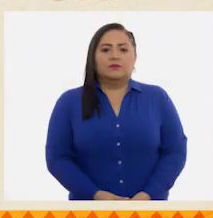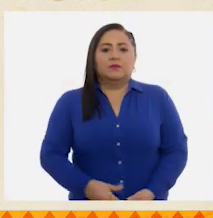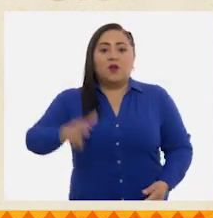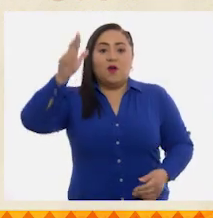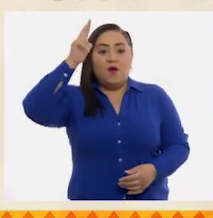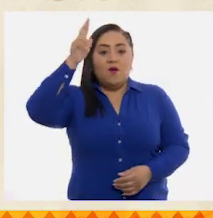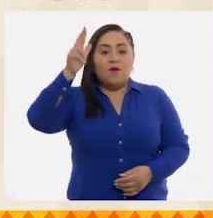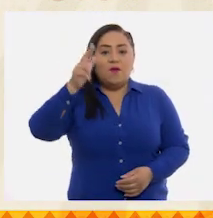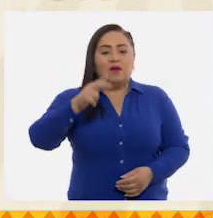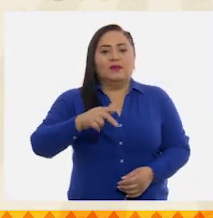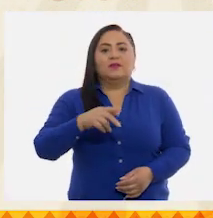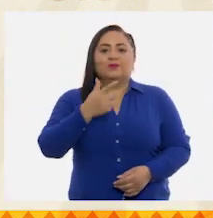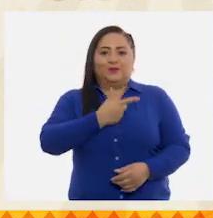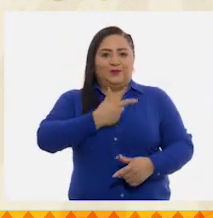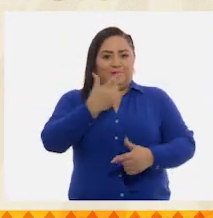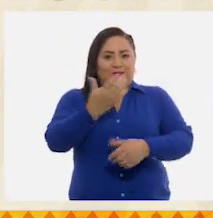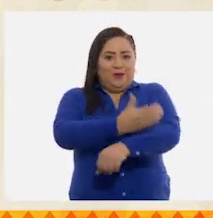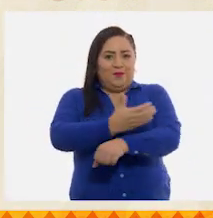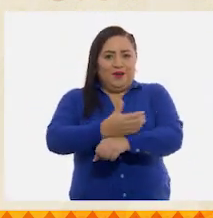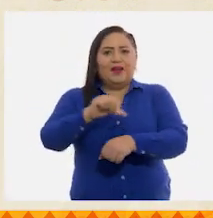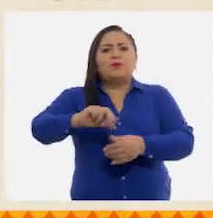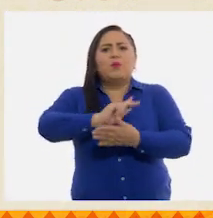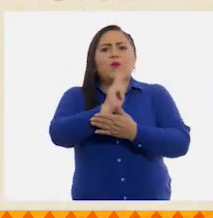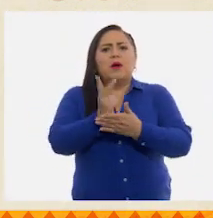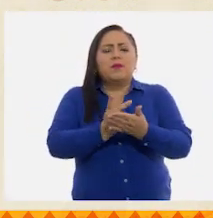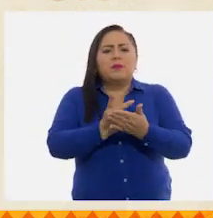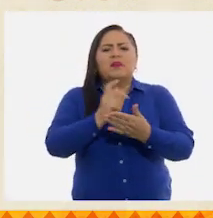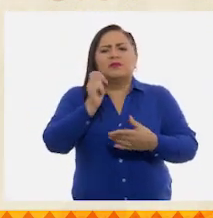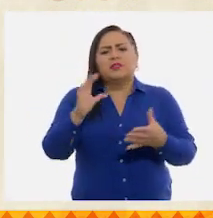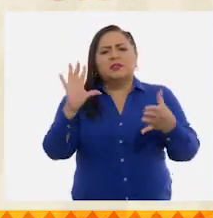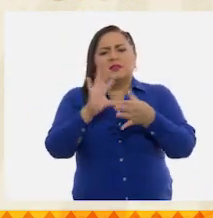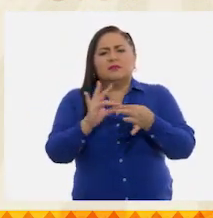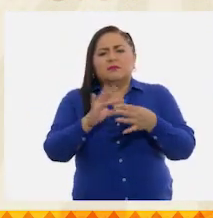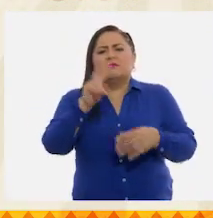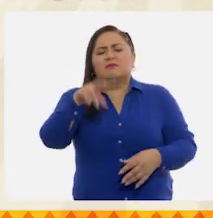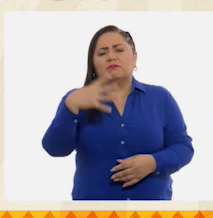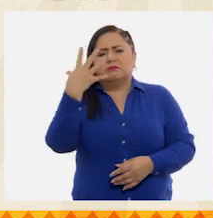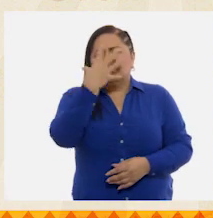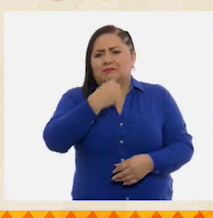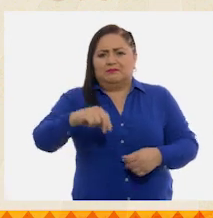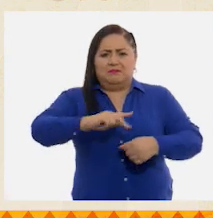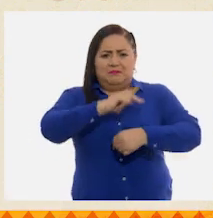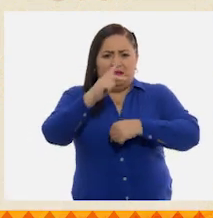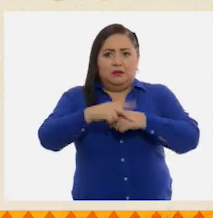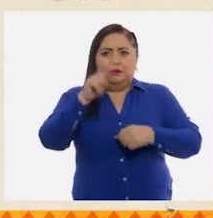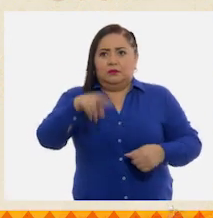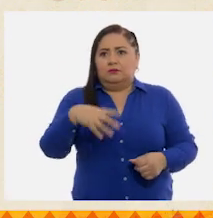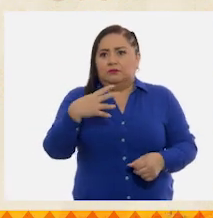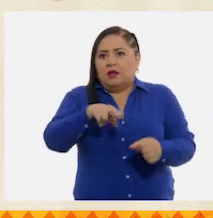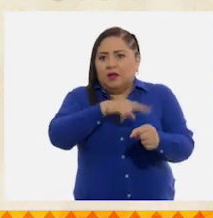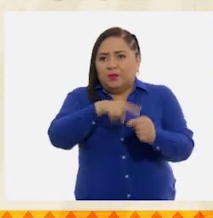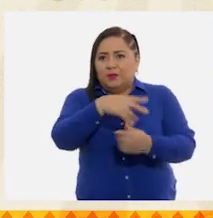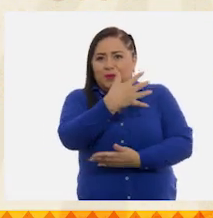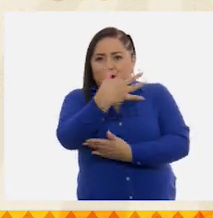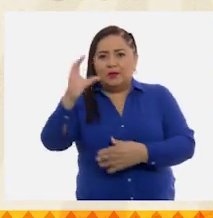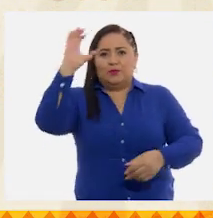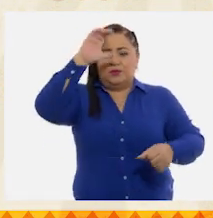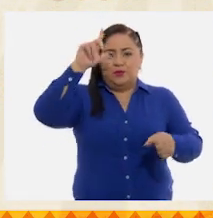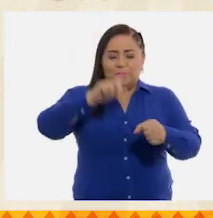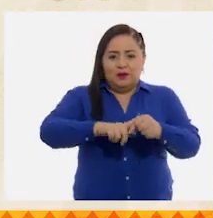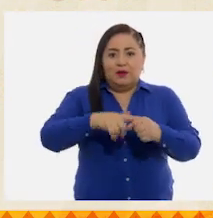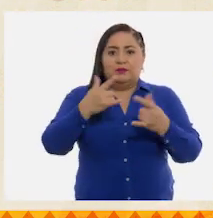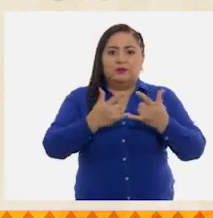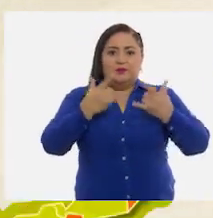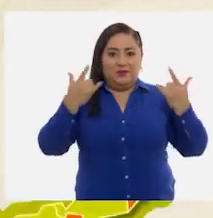Hola, qué gusto que nos acompañen en este programa que habla de nuestro maravilloso país, sus riquezas naturales, culturales